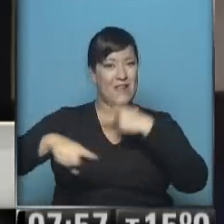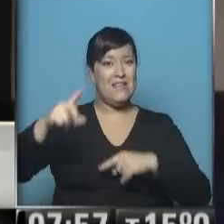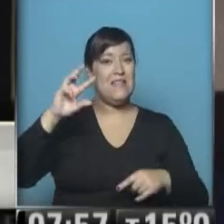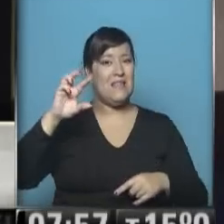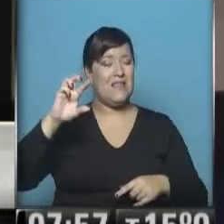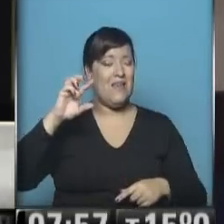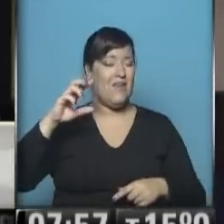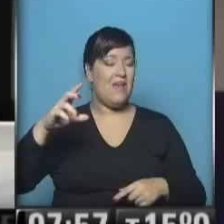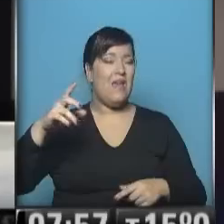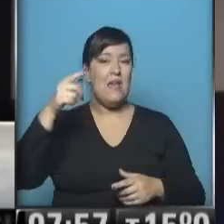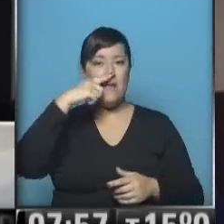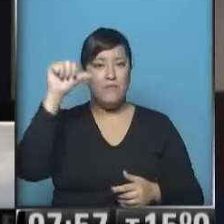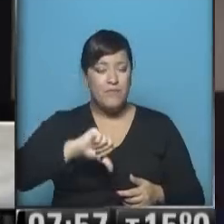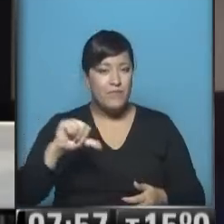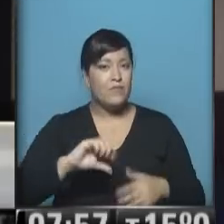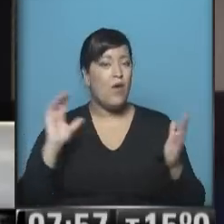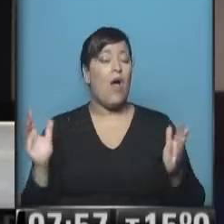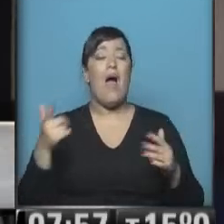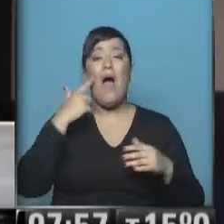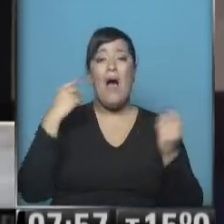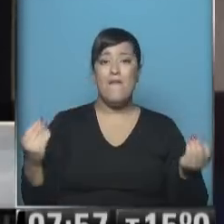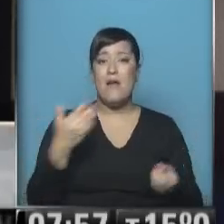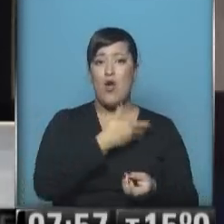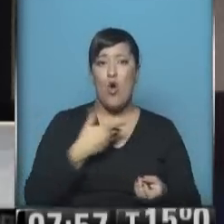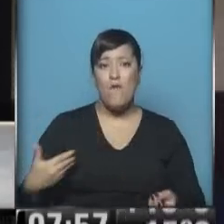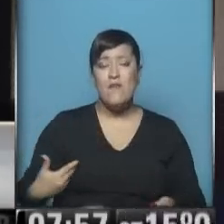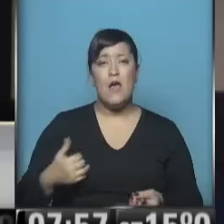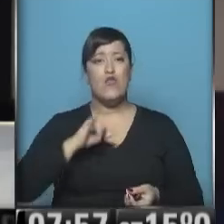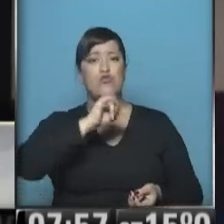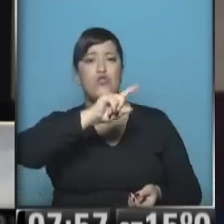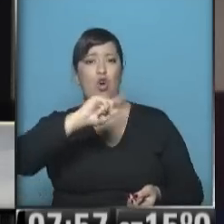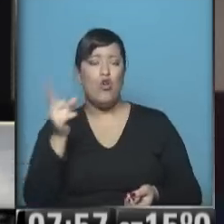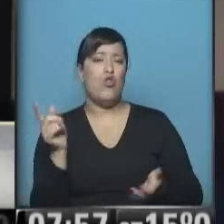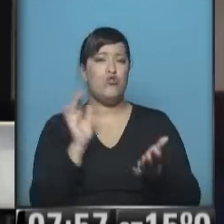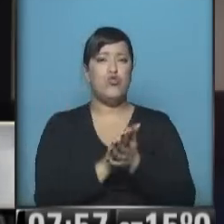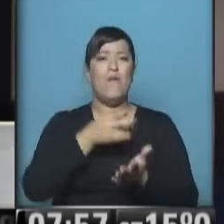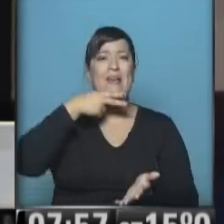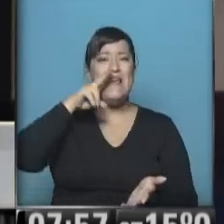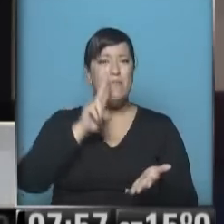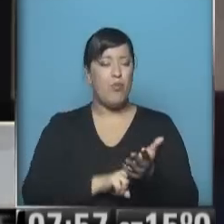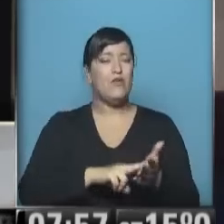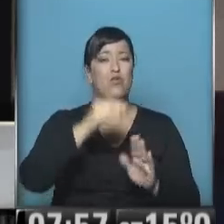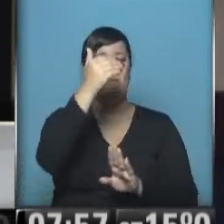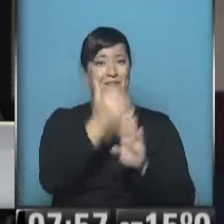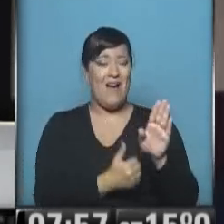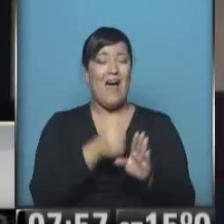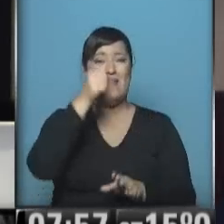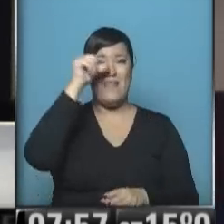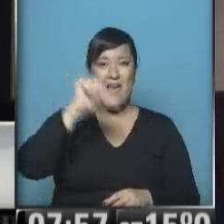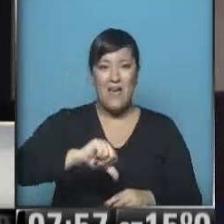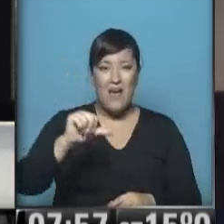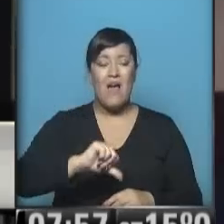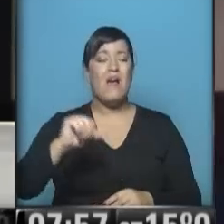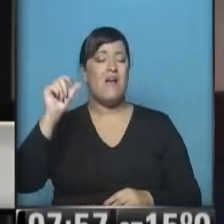entre en la discusión es decir si el gobierno va a bajar algún punto en cuanto al impuesto que cobra sobre las naftas y el gasoil y